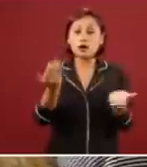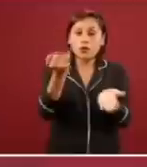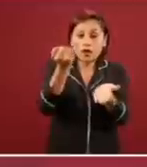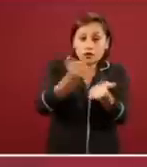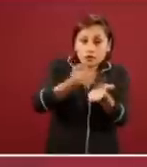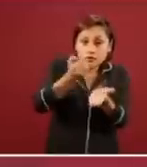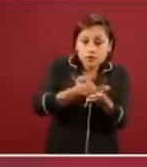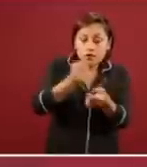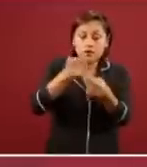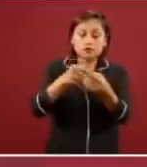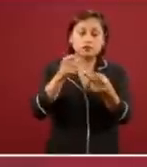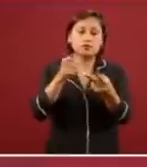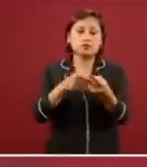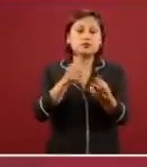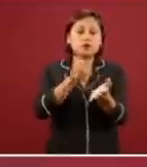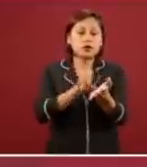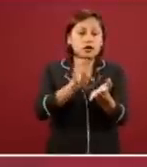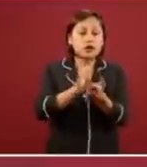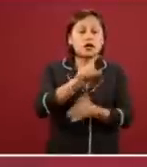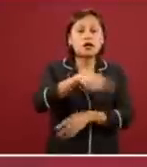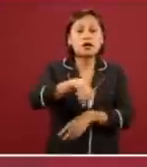y que